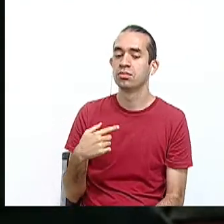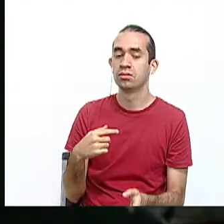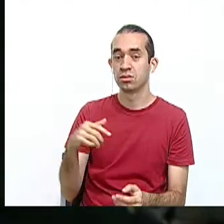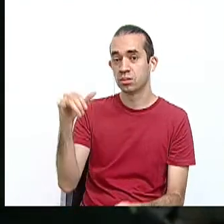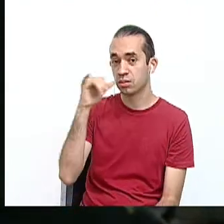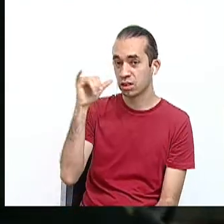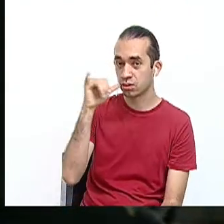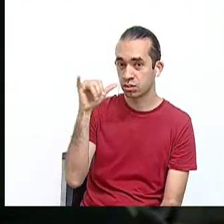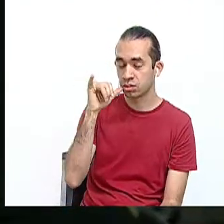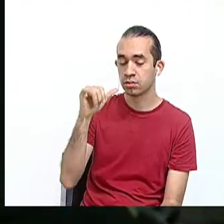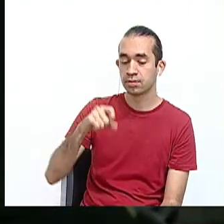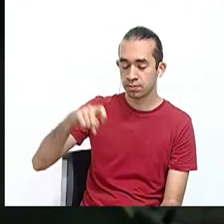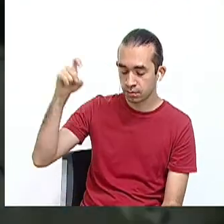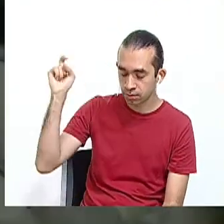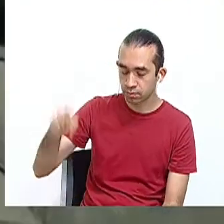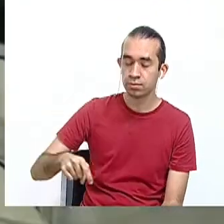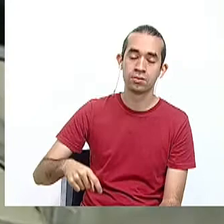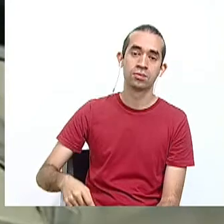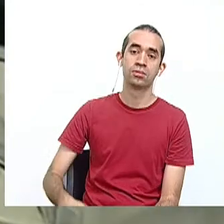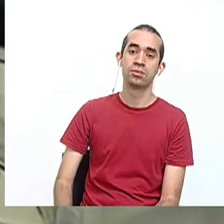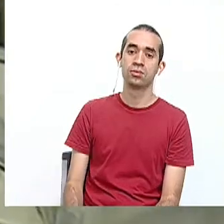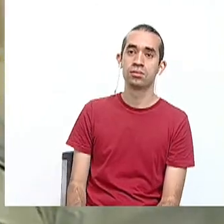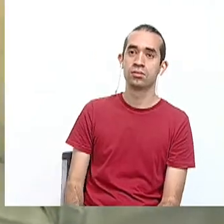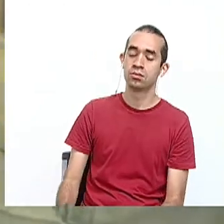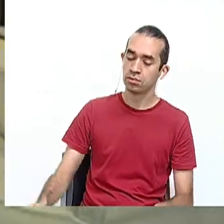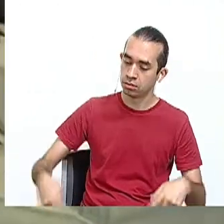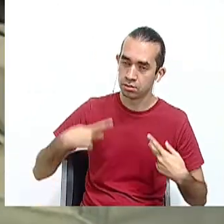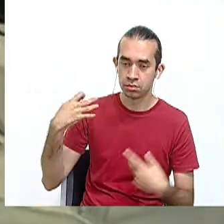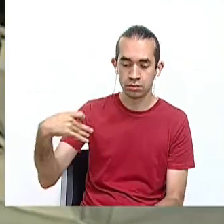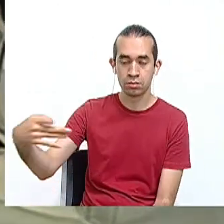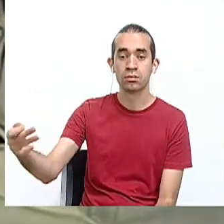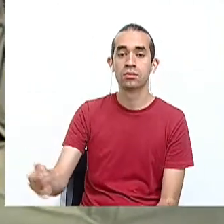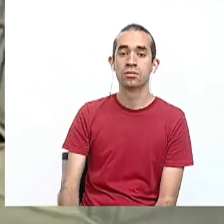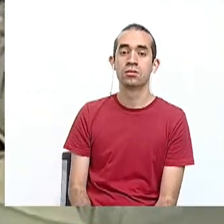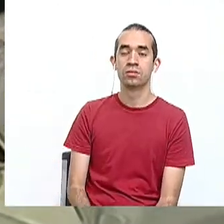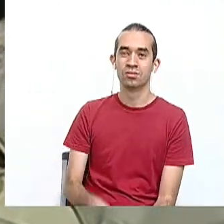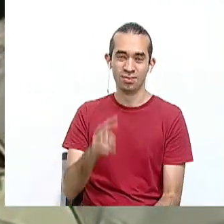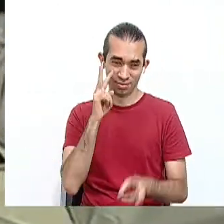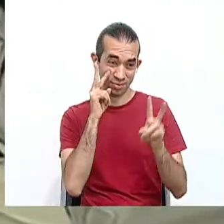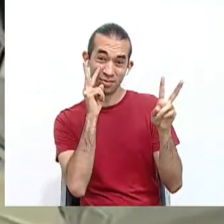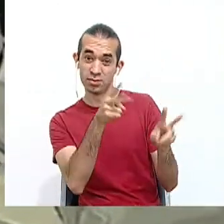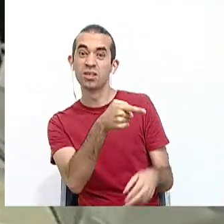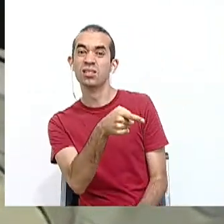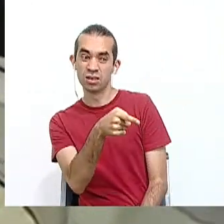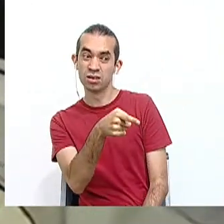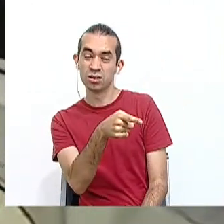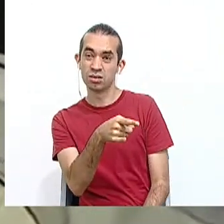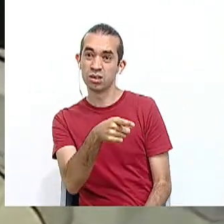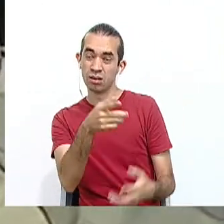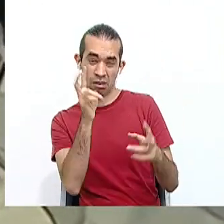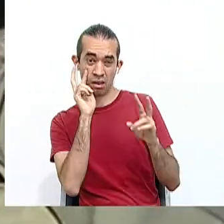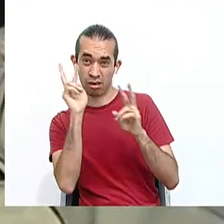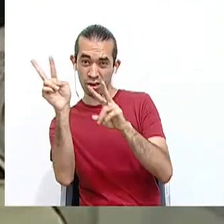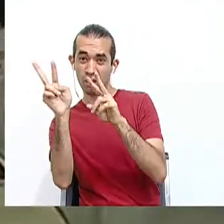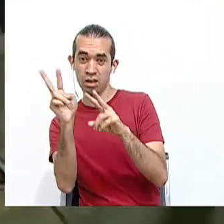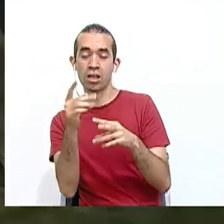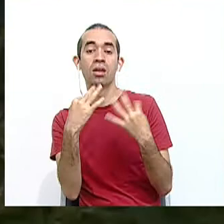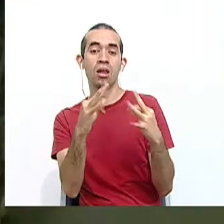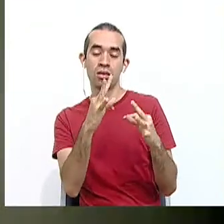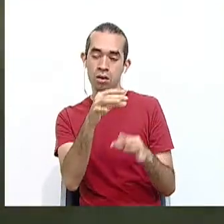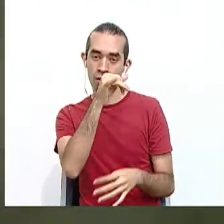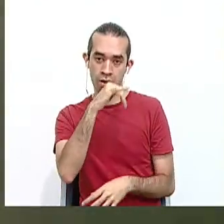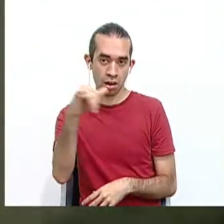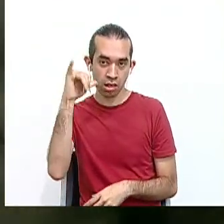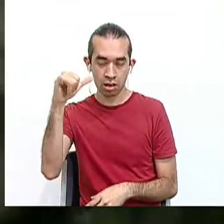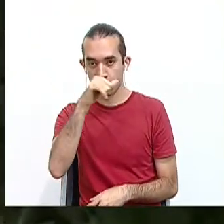alcohol no puedo marcar. Pese a su estado, nos dijo que había tratado de dejar el alcohol, las drogas y